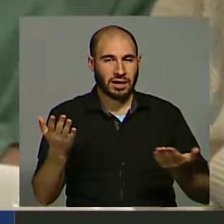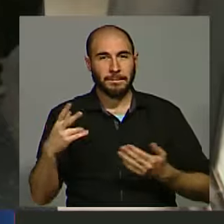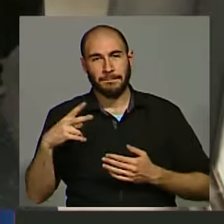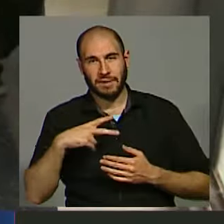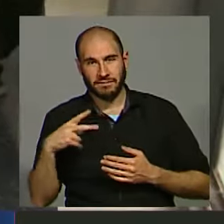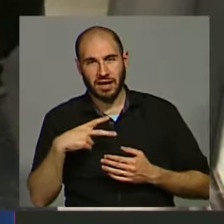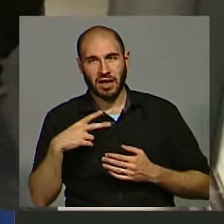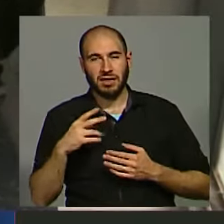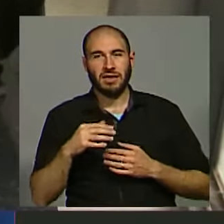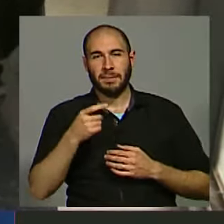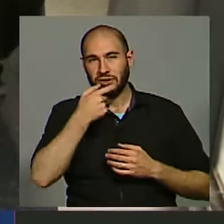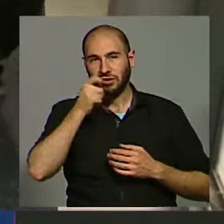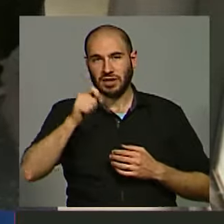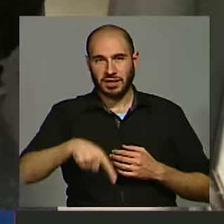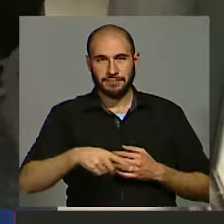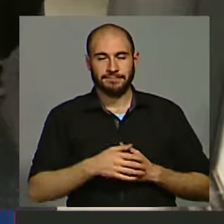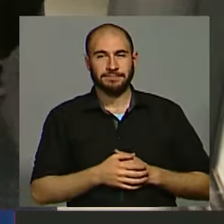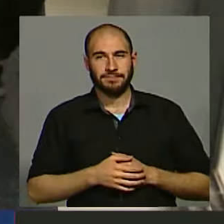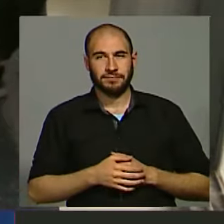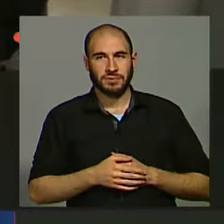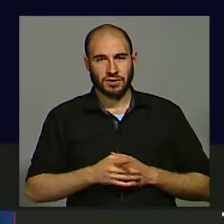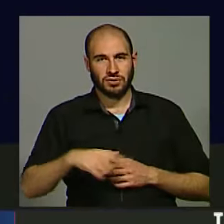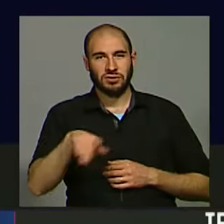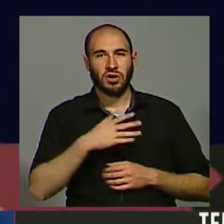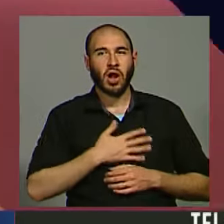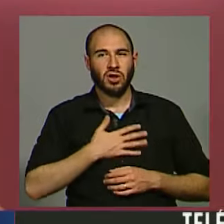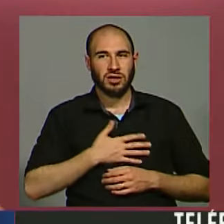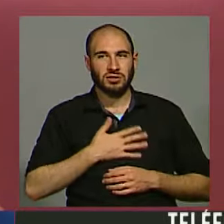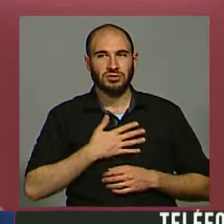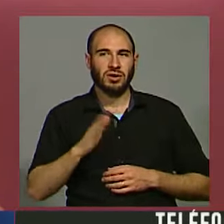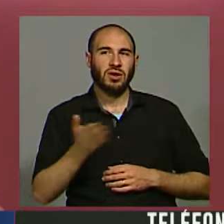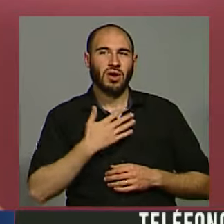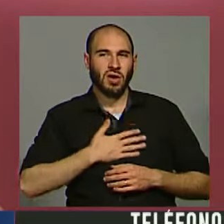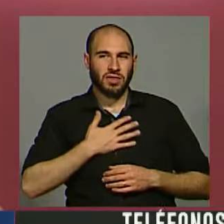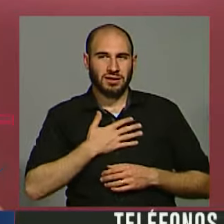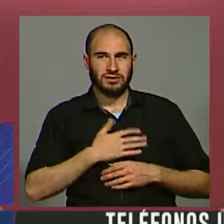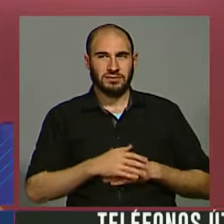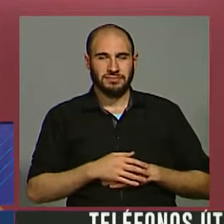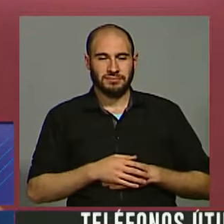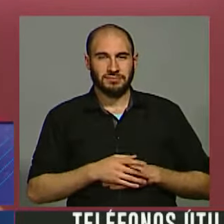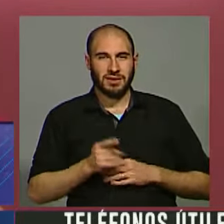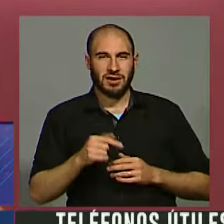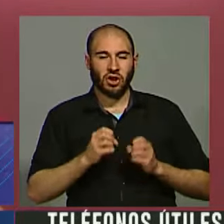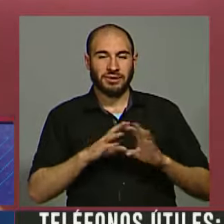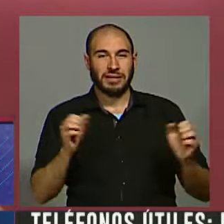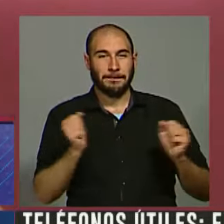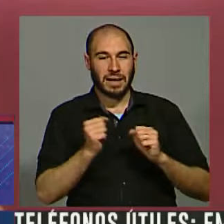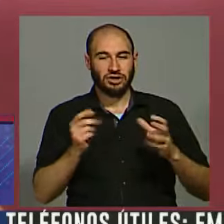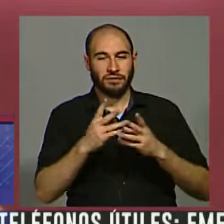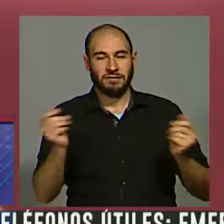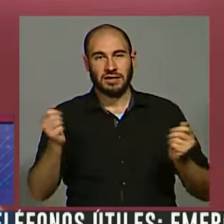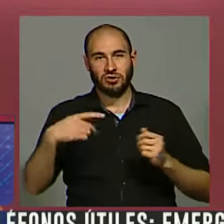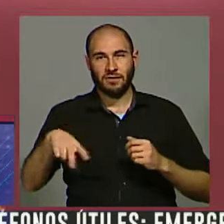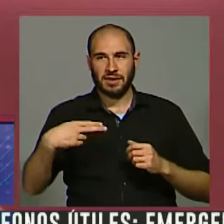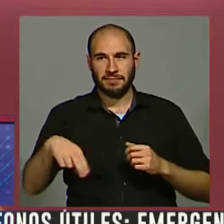privadas de la provincia. Así que estamos muy contentos, están todos muy contentos. Esta comenzará en mayo y finalizará en